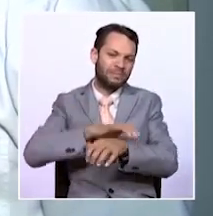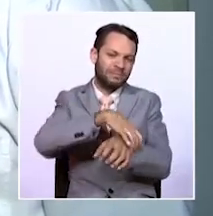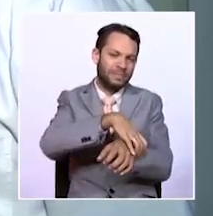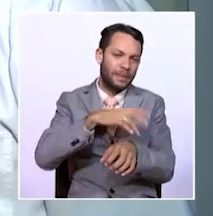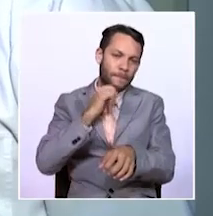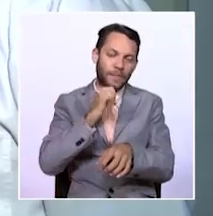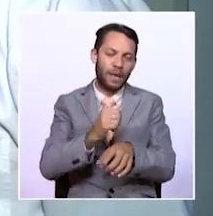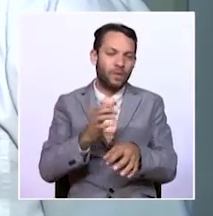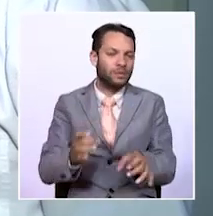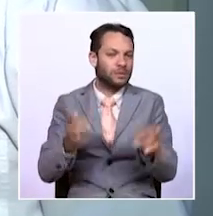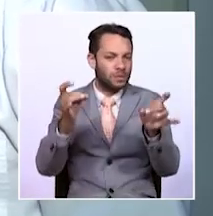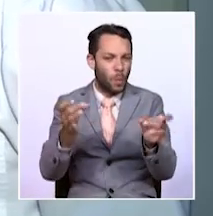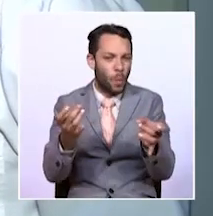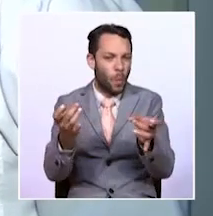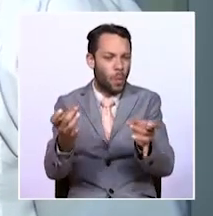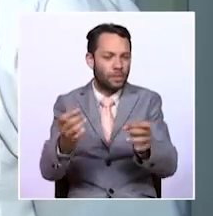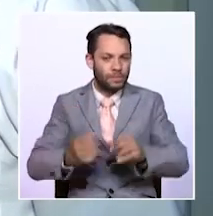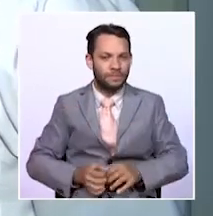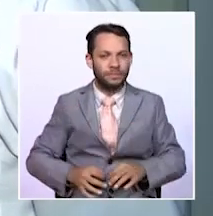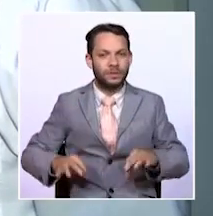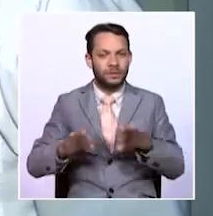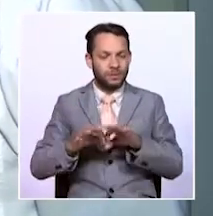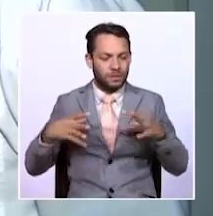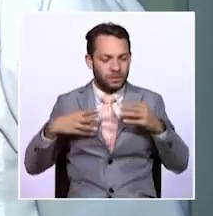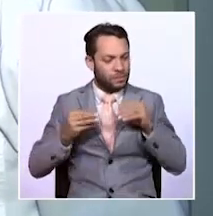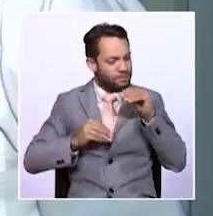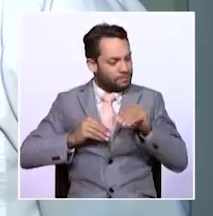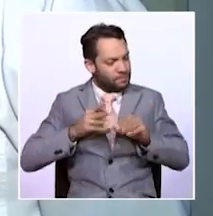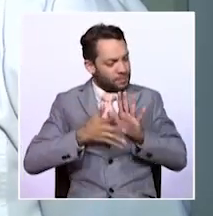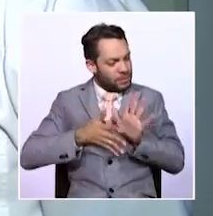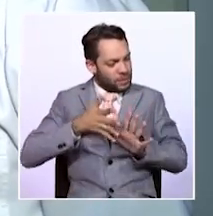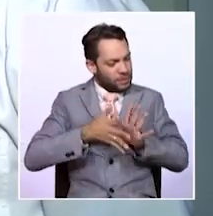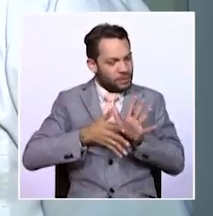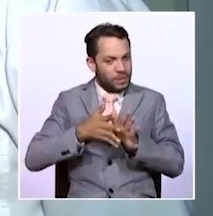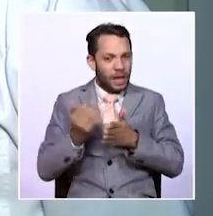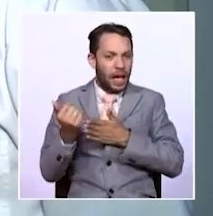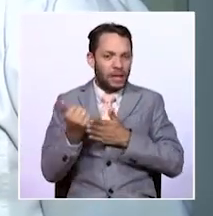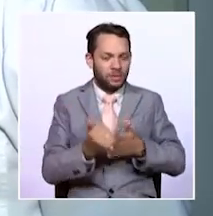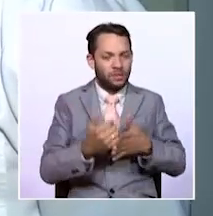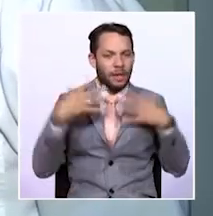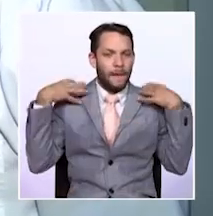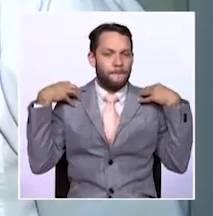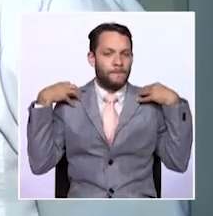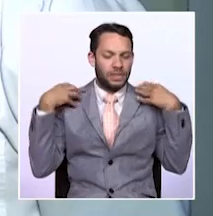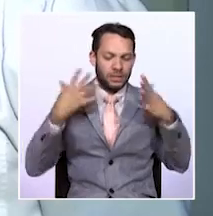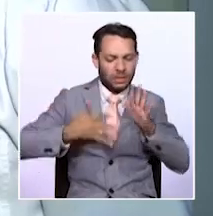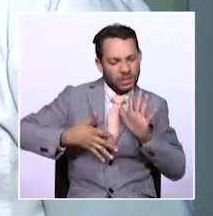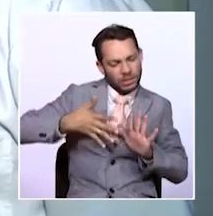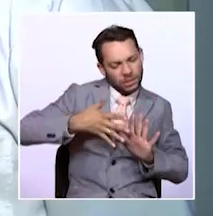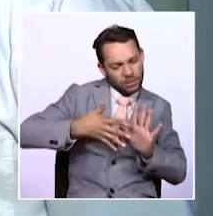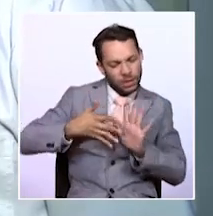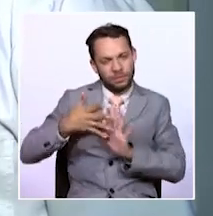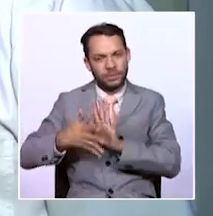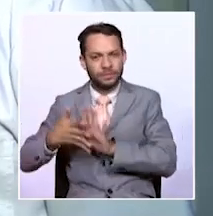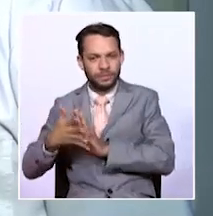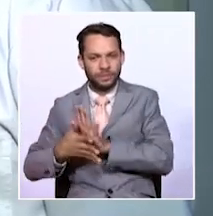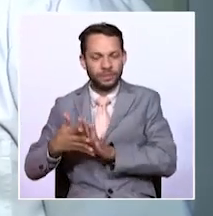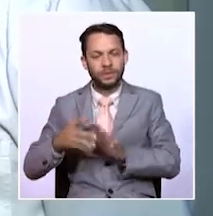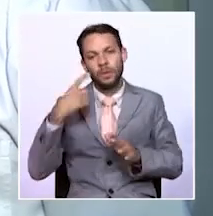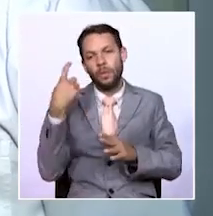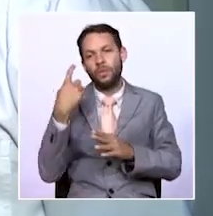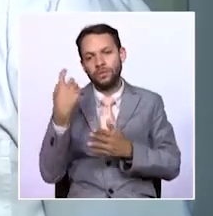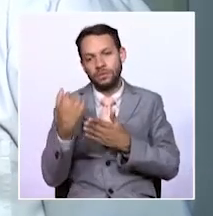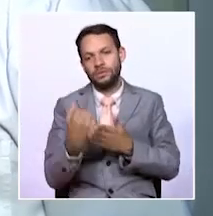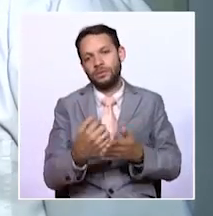dolores crónicos. Normalmente de la quiropraxia lo que hacemos es descomprimir todo este tipo de compresiones que se generan y buscar mejorar